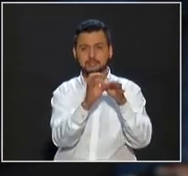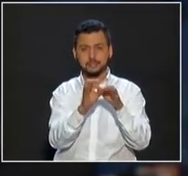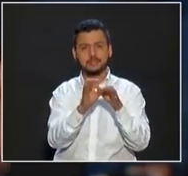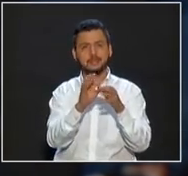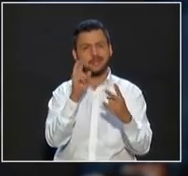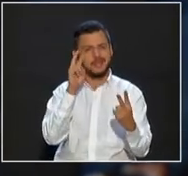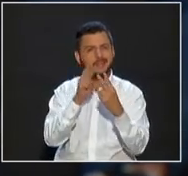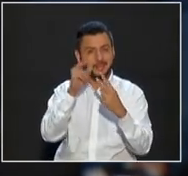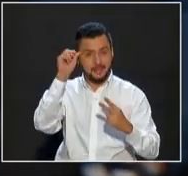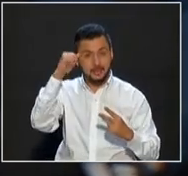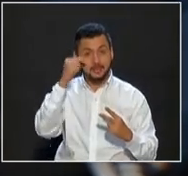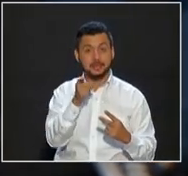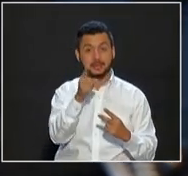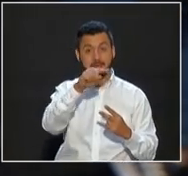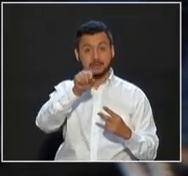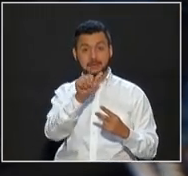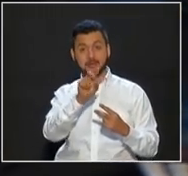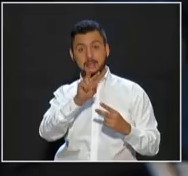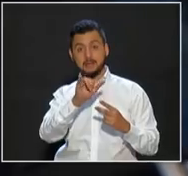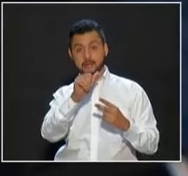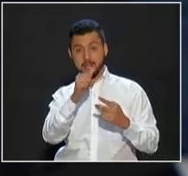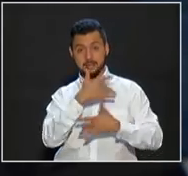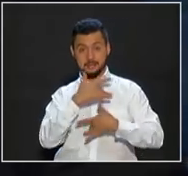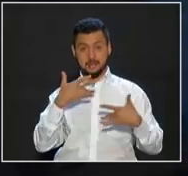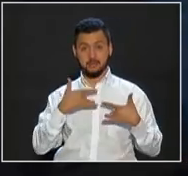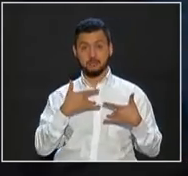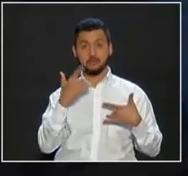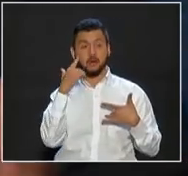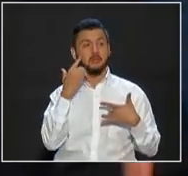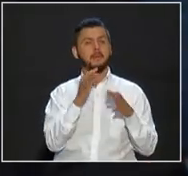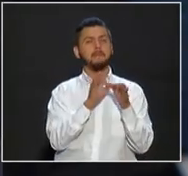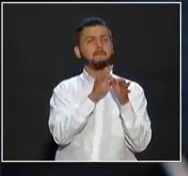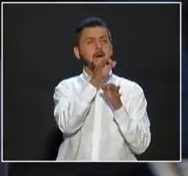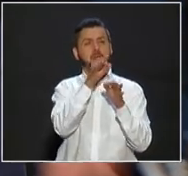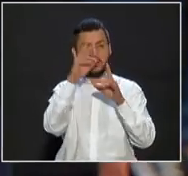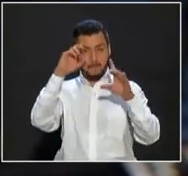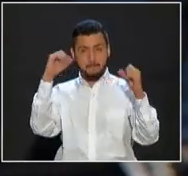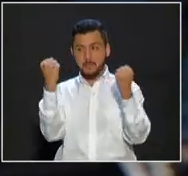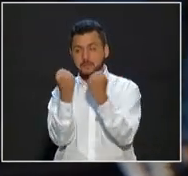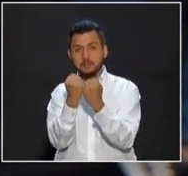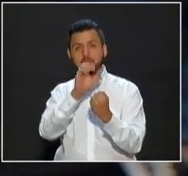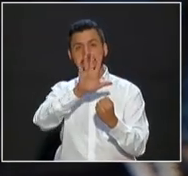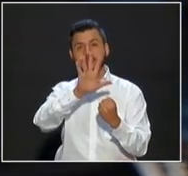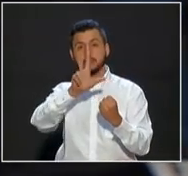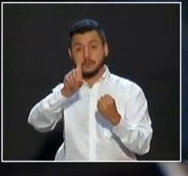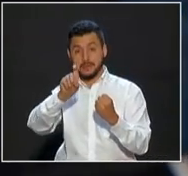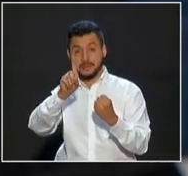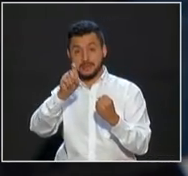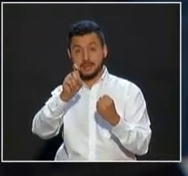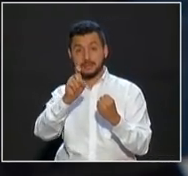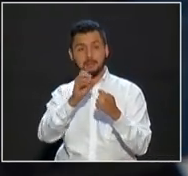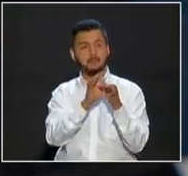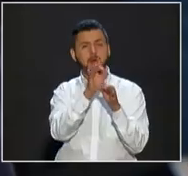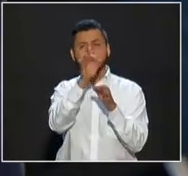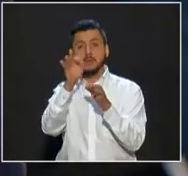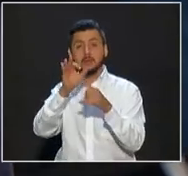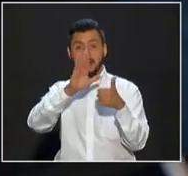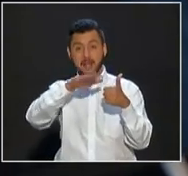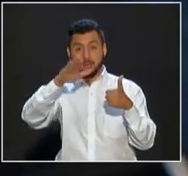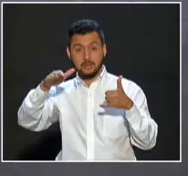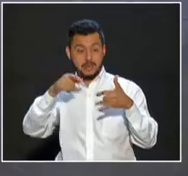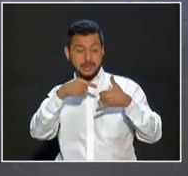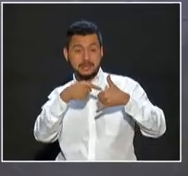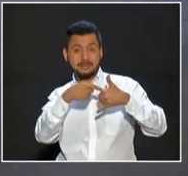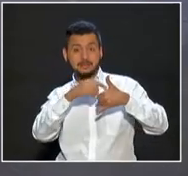en 56 municipios de antioquia y está además en 116 de los 125 municipios entonces estoy de acuerdo con wang del